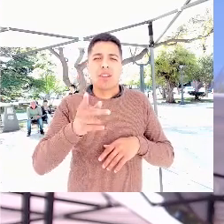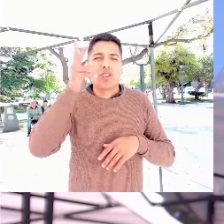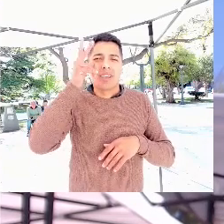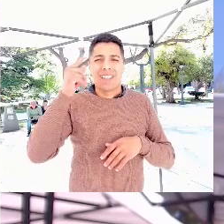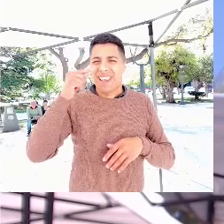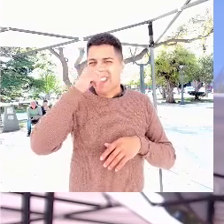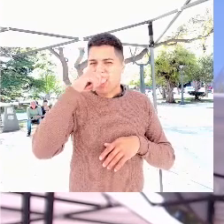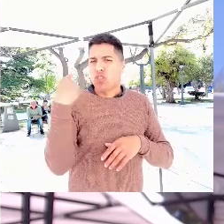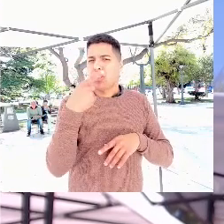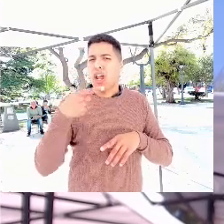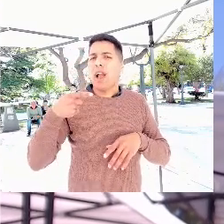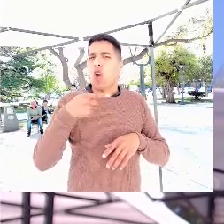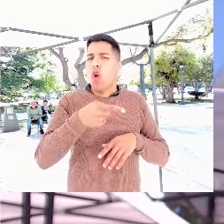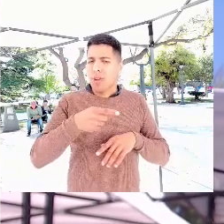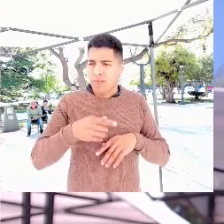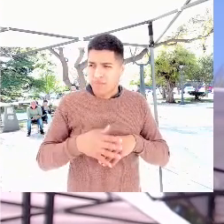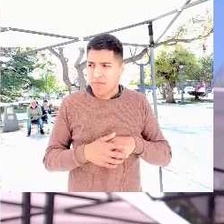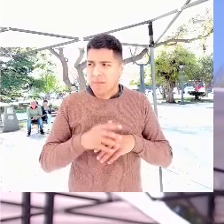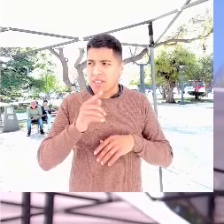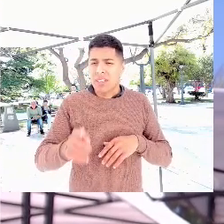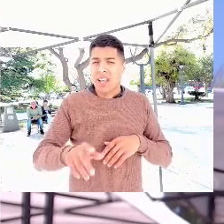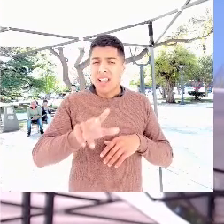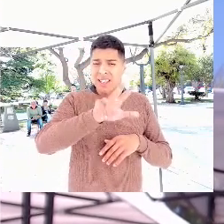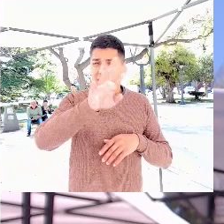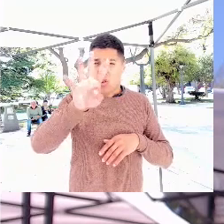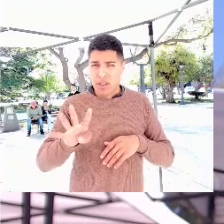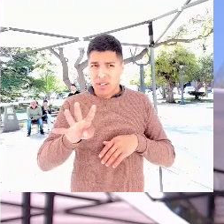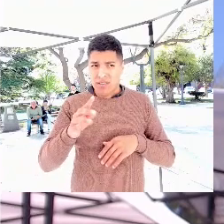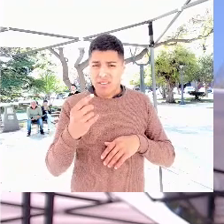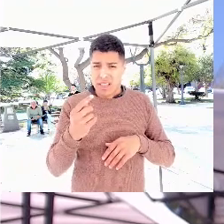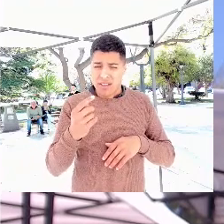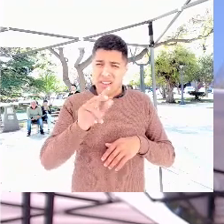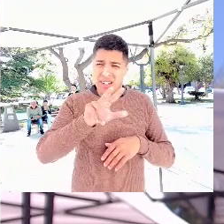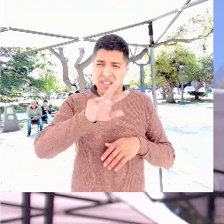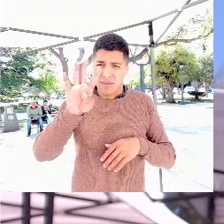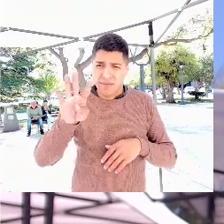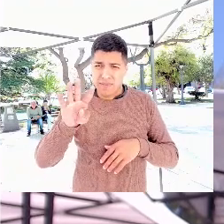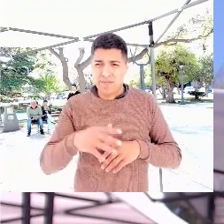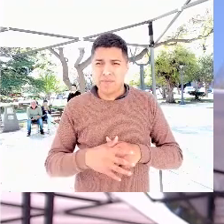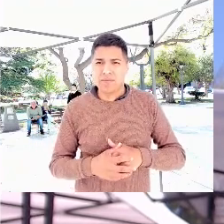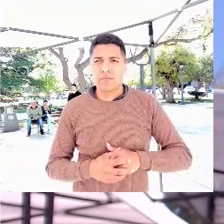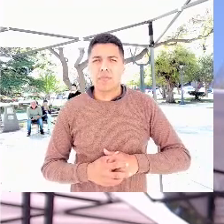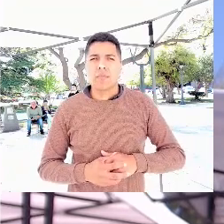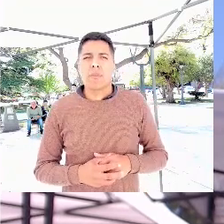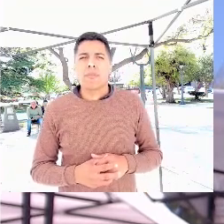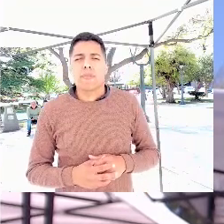87. Y el artículo 34, perdón. Que 34.